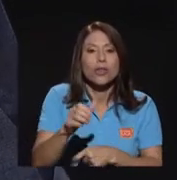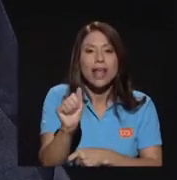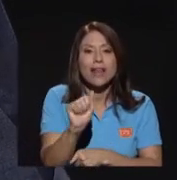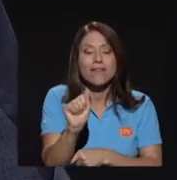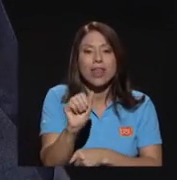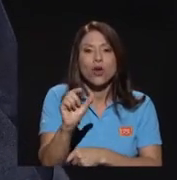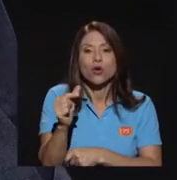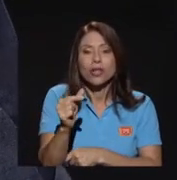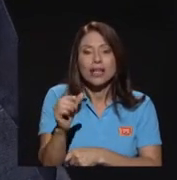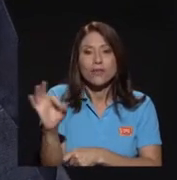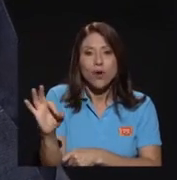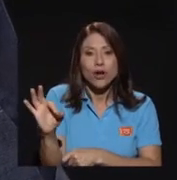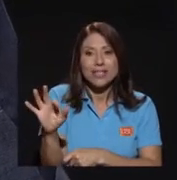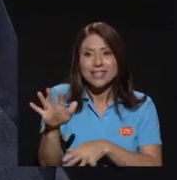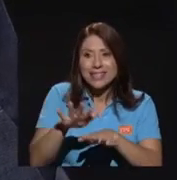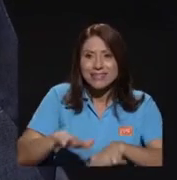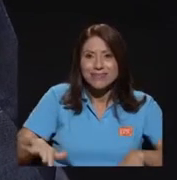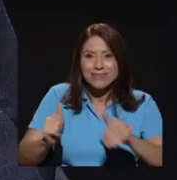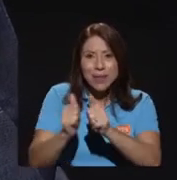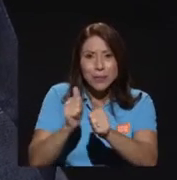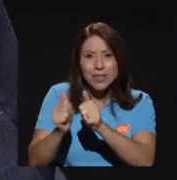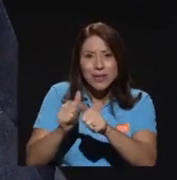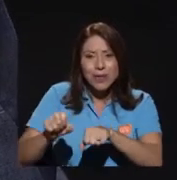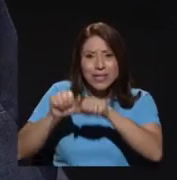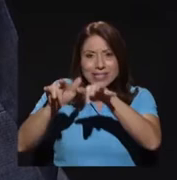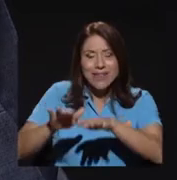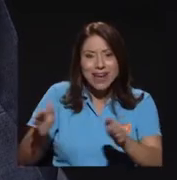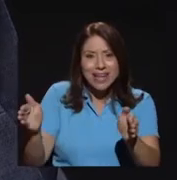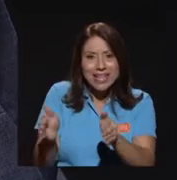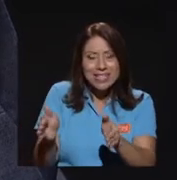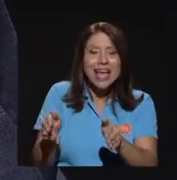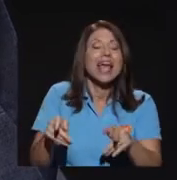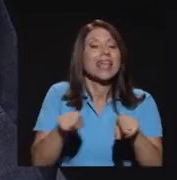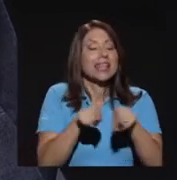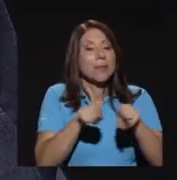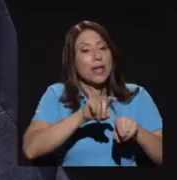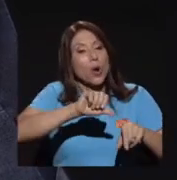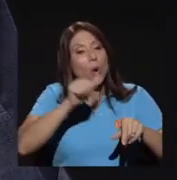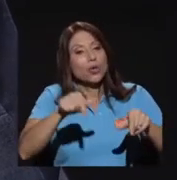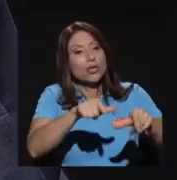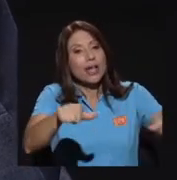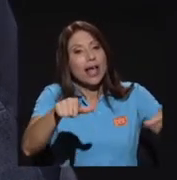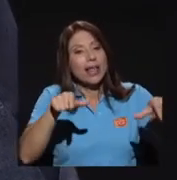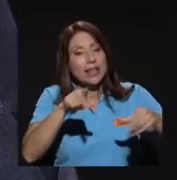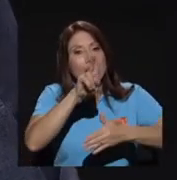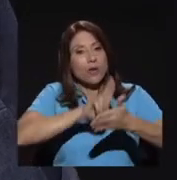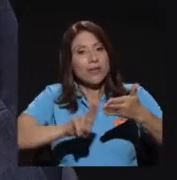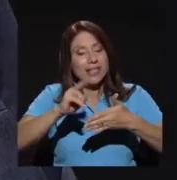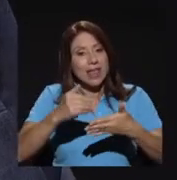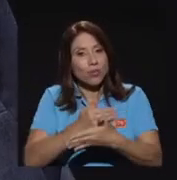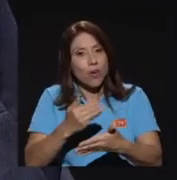de sabanilla y el campo de deportes y hay otras otras instalaciones de la universidad nuevas